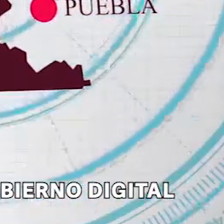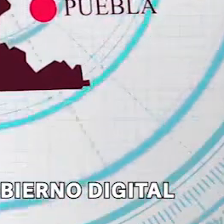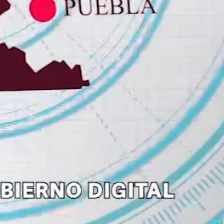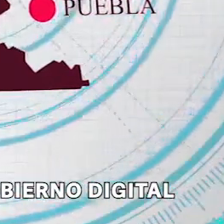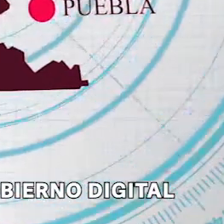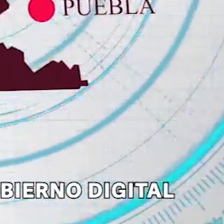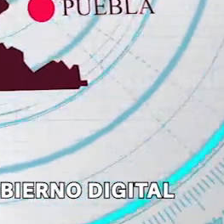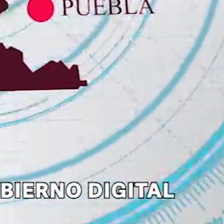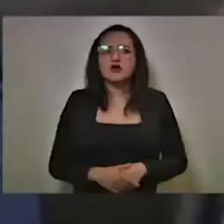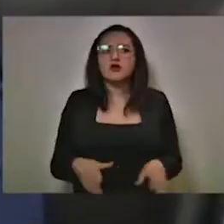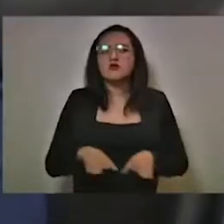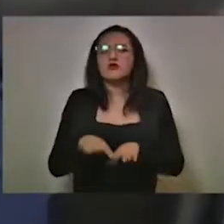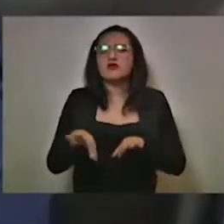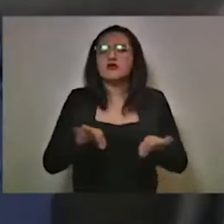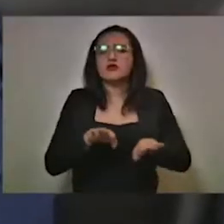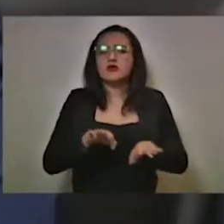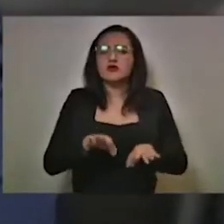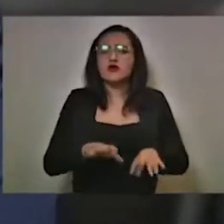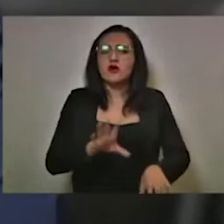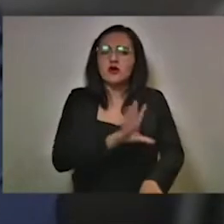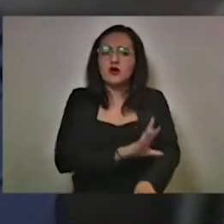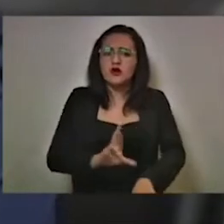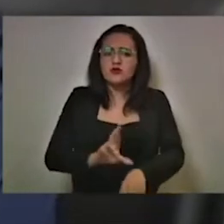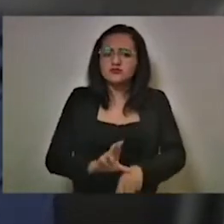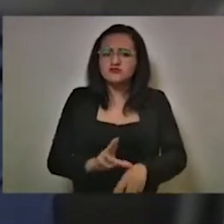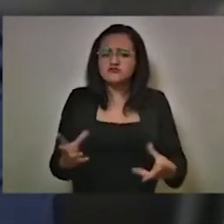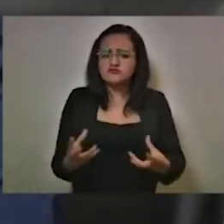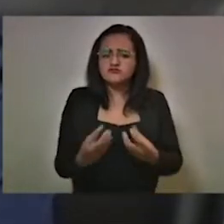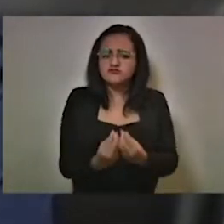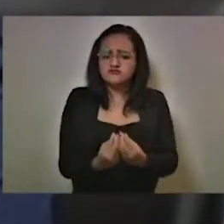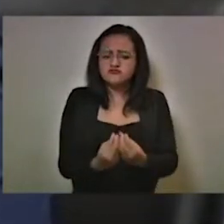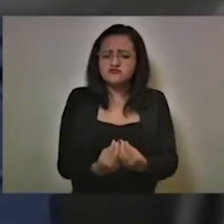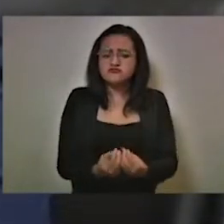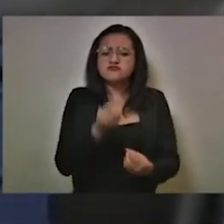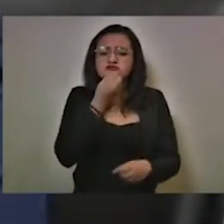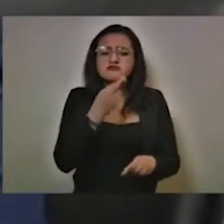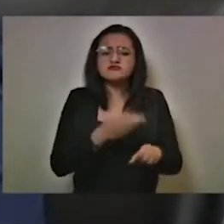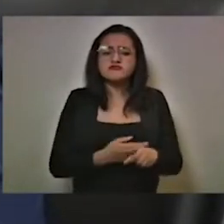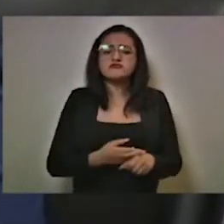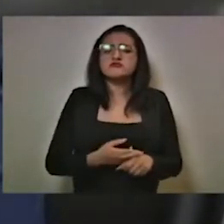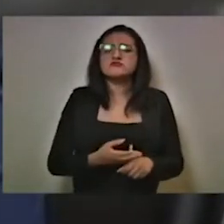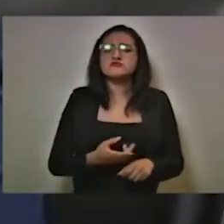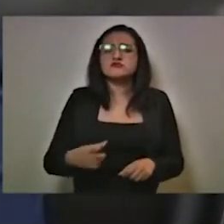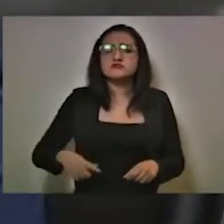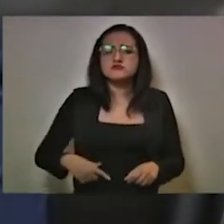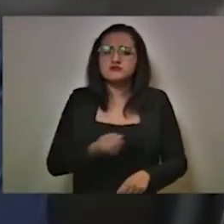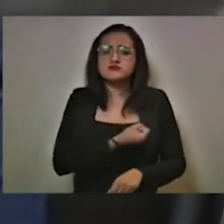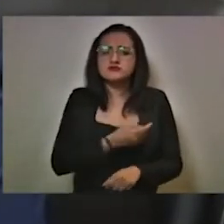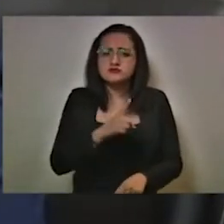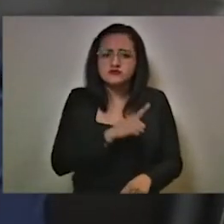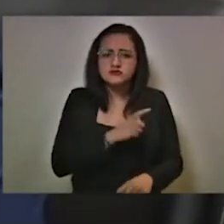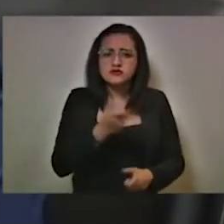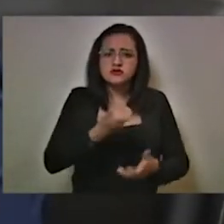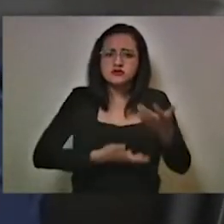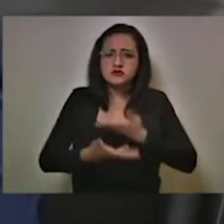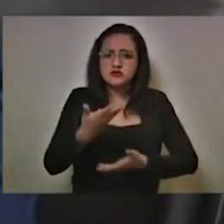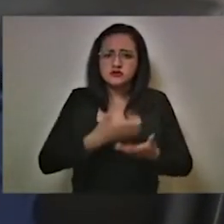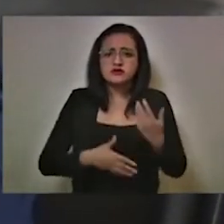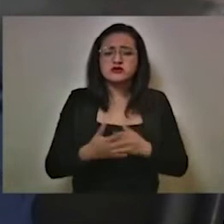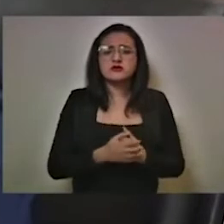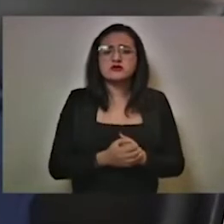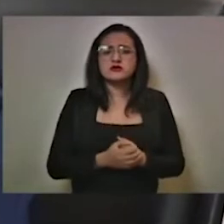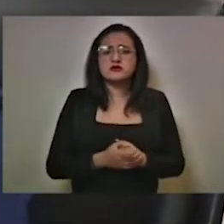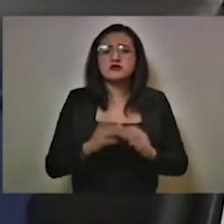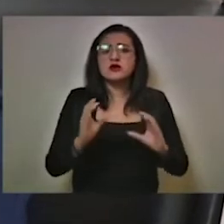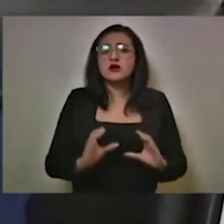los estados vecinos es un trabajo coordinado entre la secretaría de gobernación salud economía administración y la coordinación